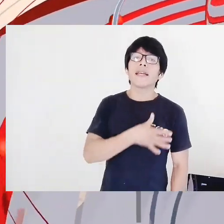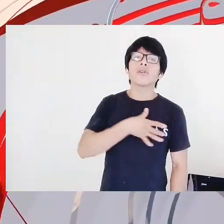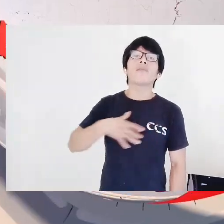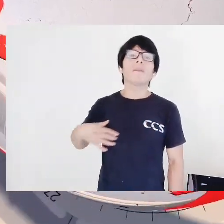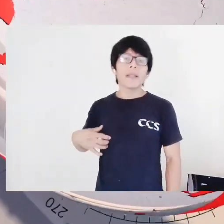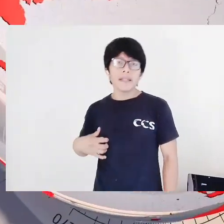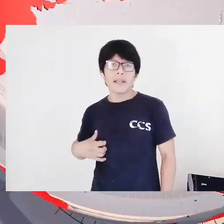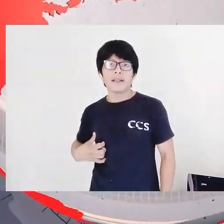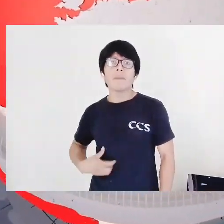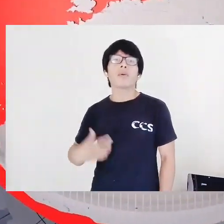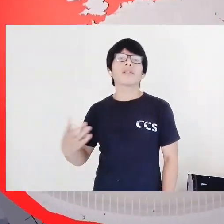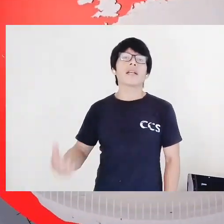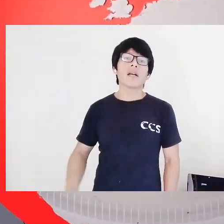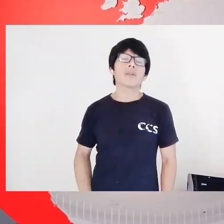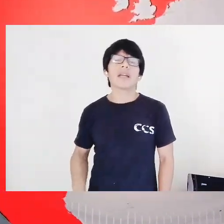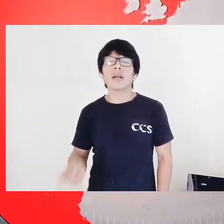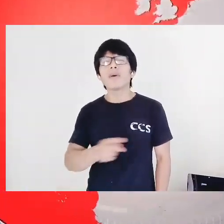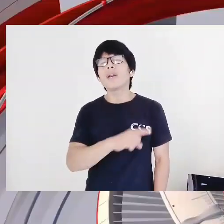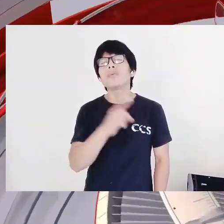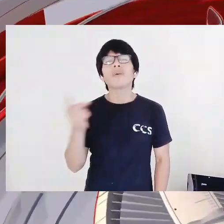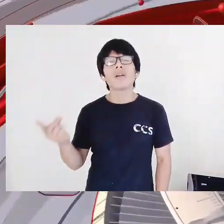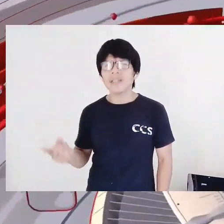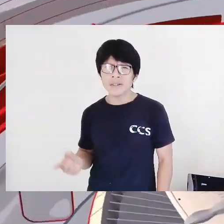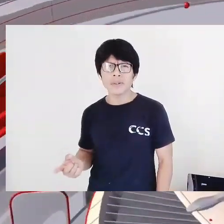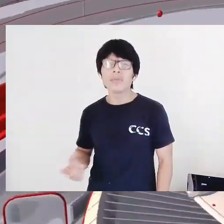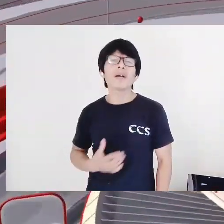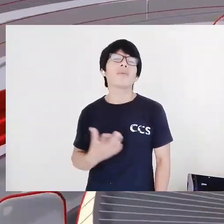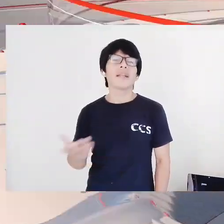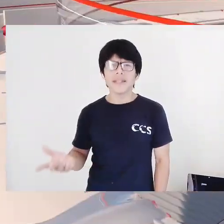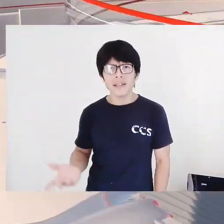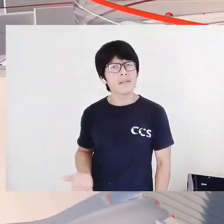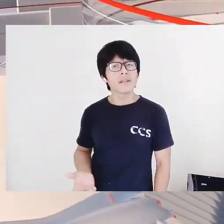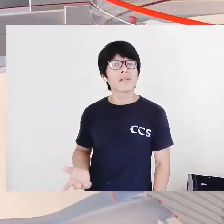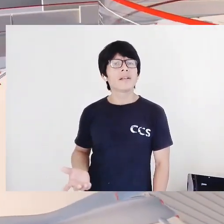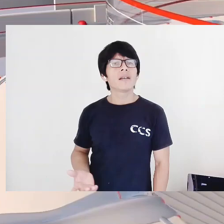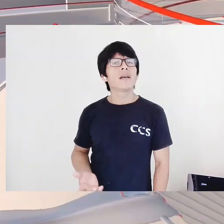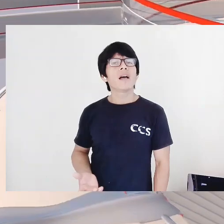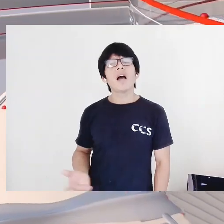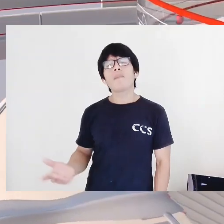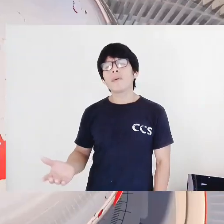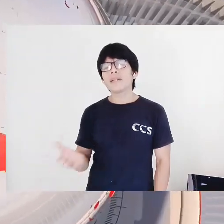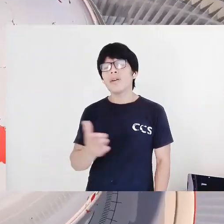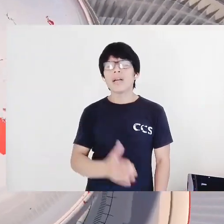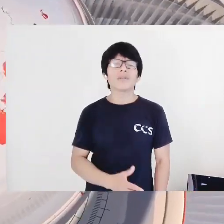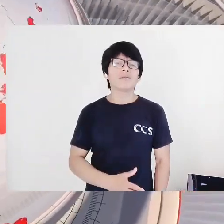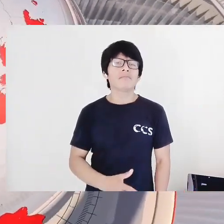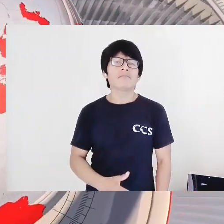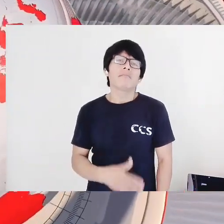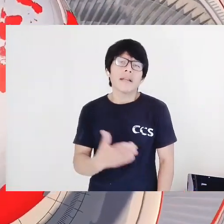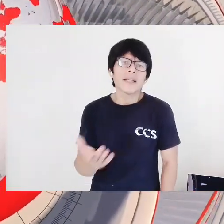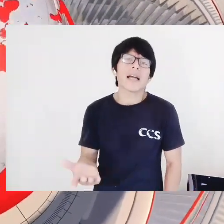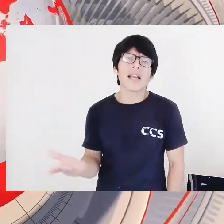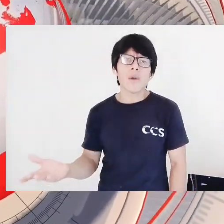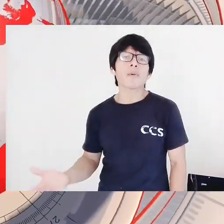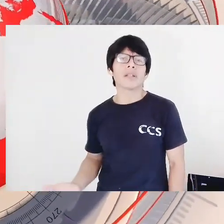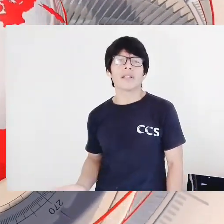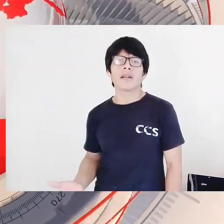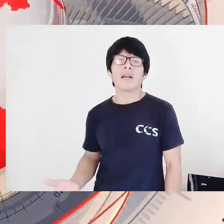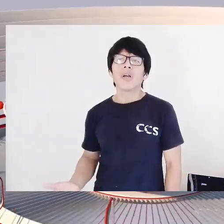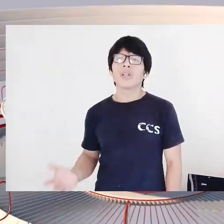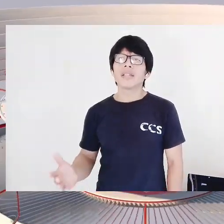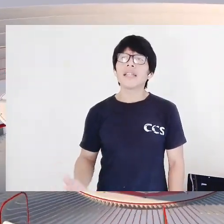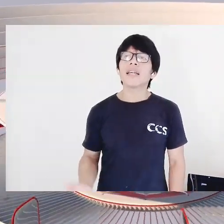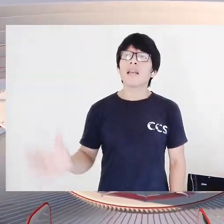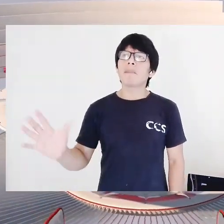playera que diga soy feminista y apoyo esta causa, que el cual nunca lo han hecho y nunca lo van a hacer. Aprovechan la ocasión para sacar raja